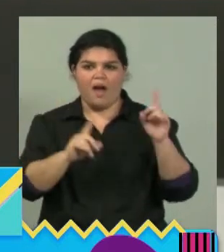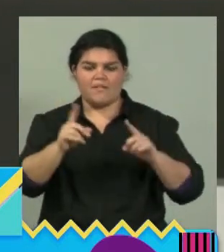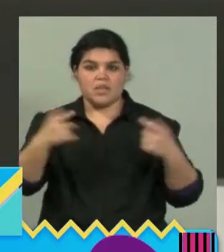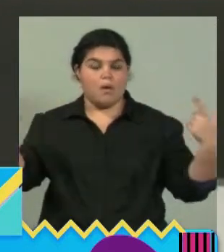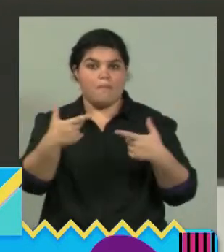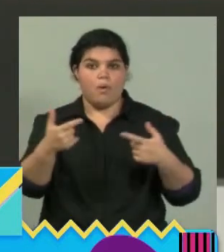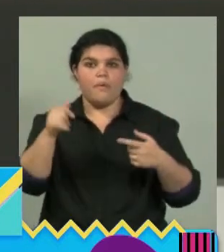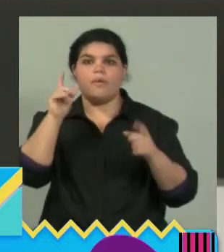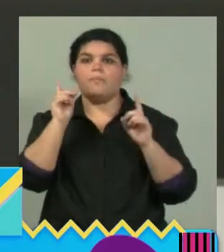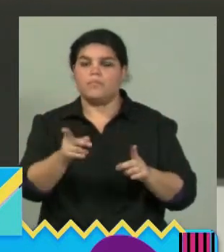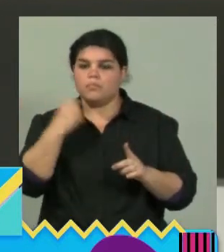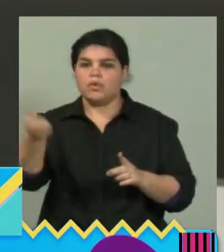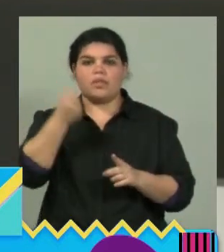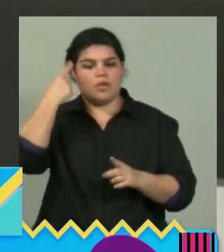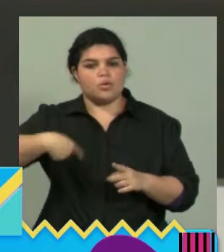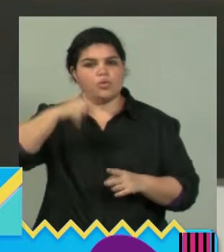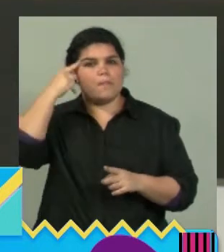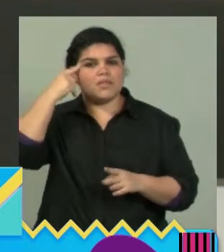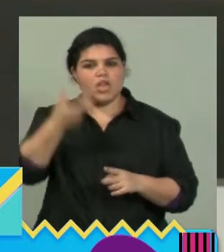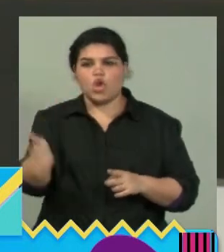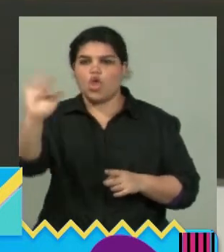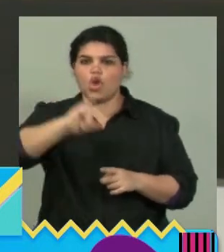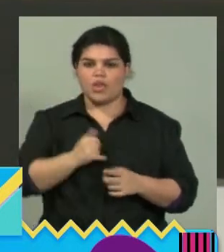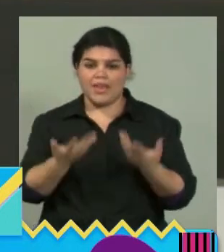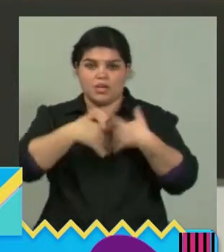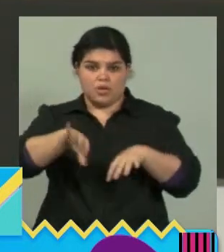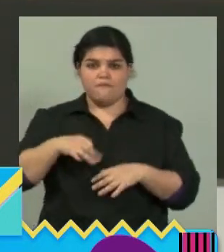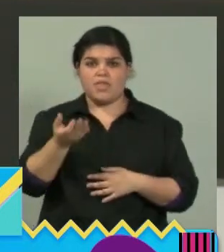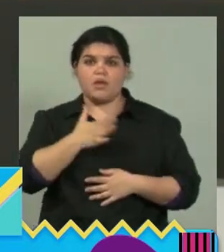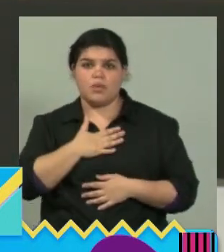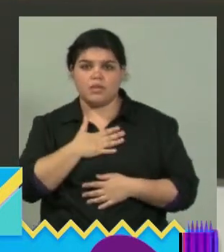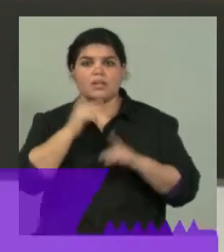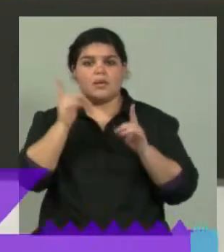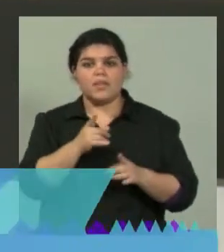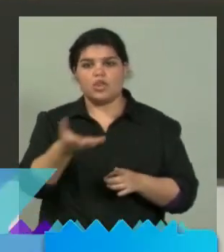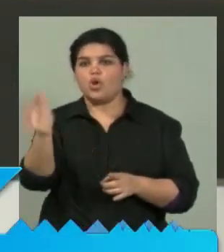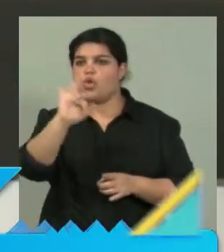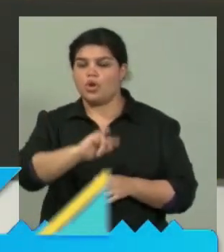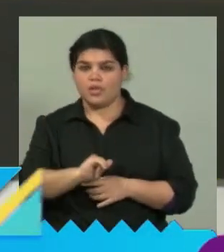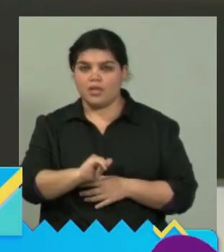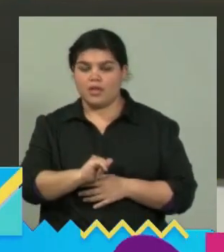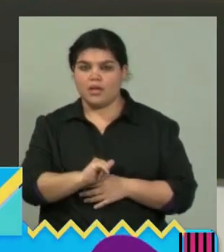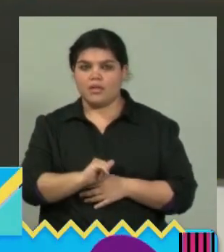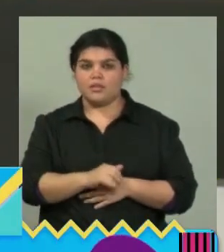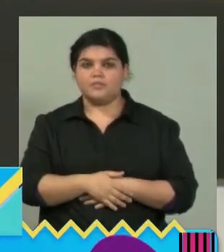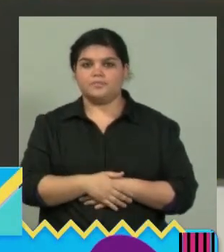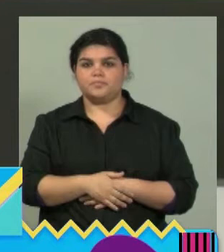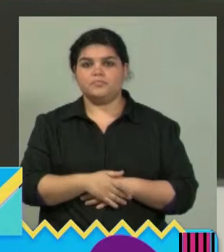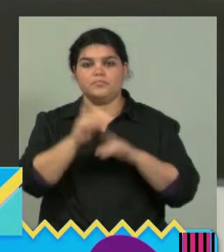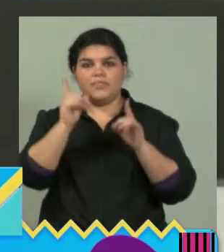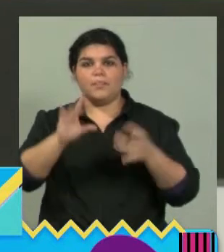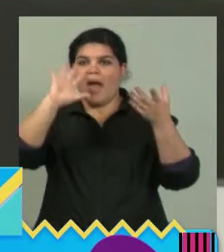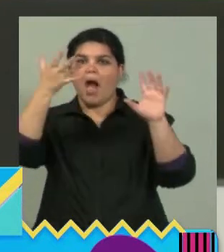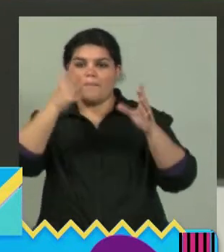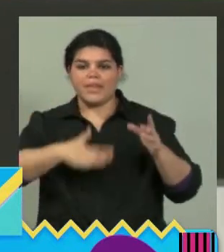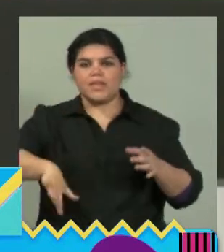y la idea es que lo pensemos porque es cotidiano. Tiene que ver con lo que hacemos a diario y tiene que ver con el ambiente que